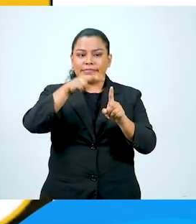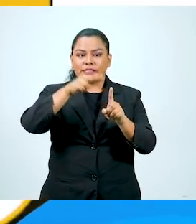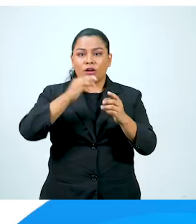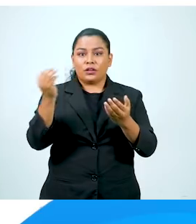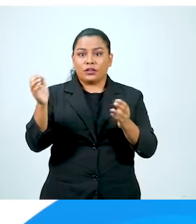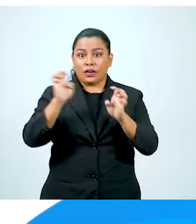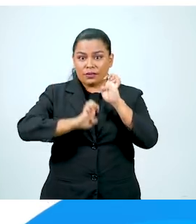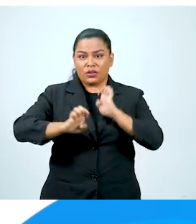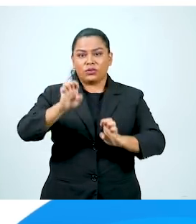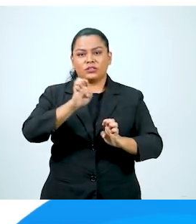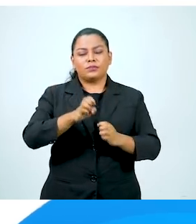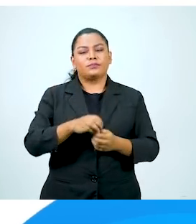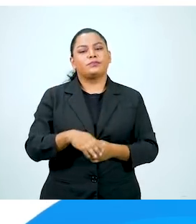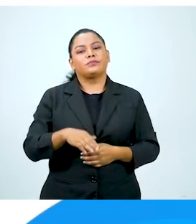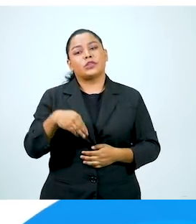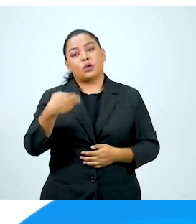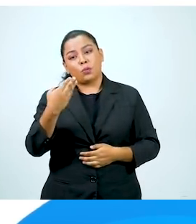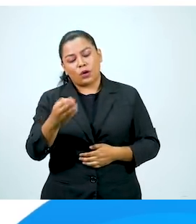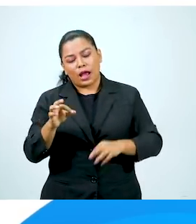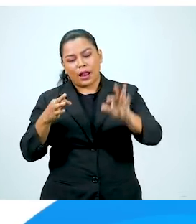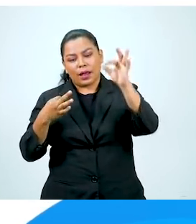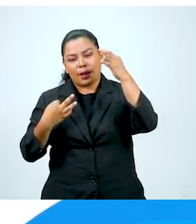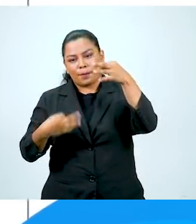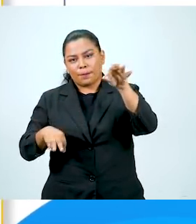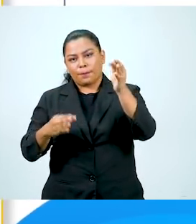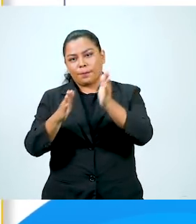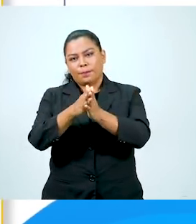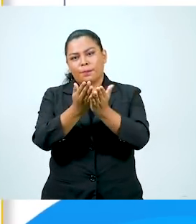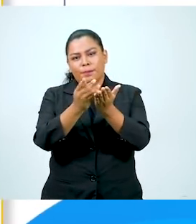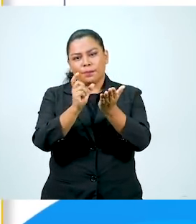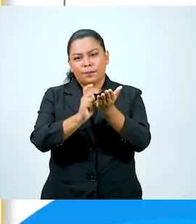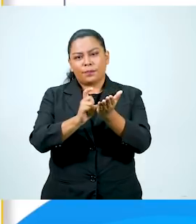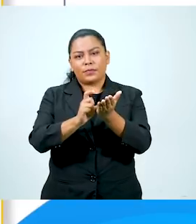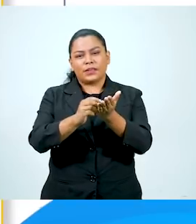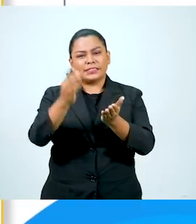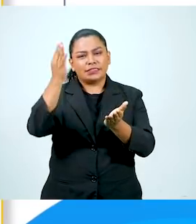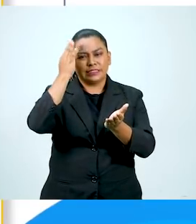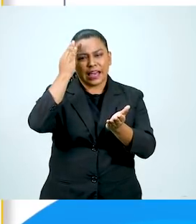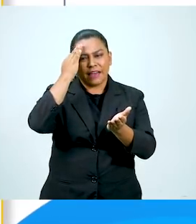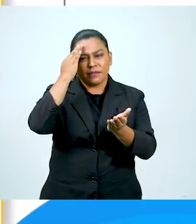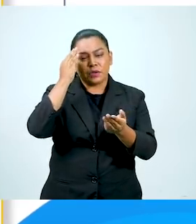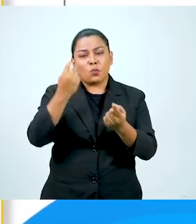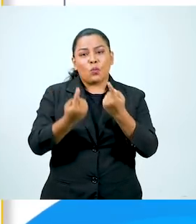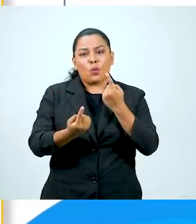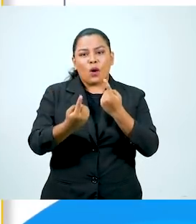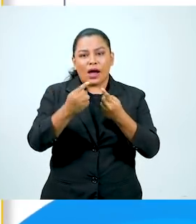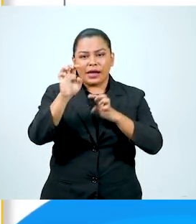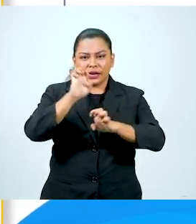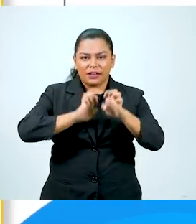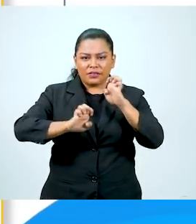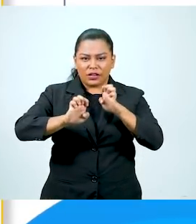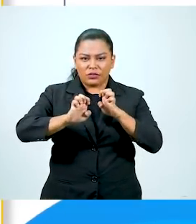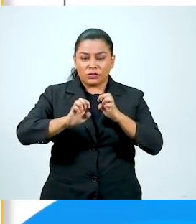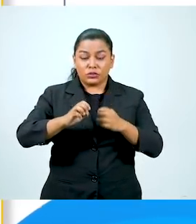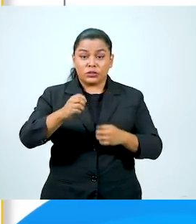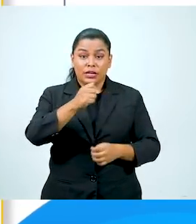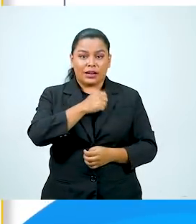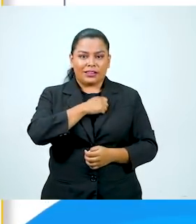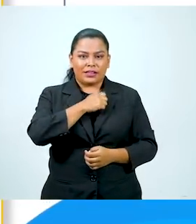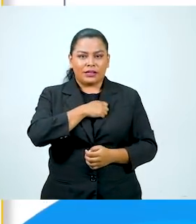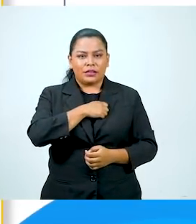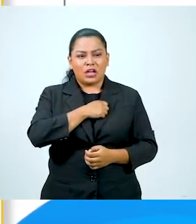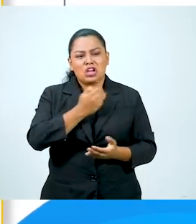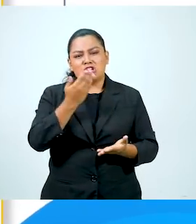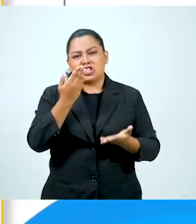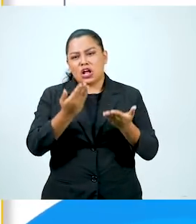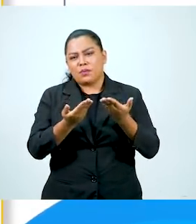evaluación. En las páginas del libro de texto se encuentra el instrumento para la evaluación del producto de la unidad y en